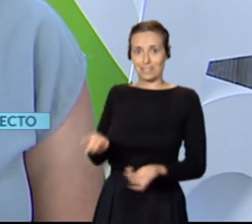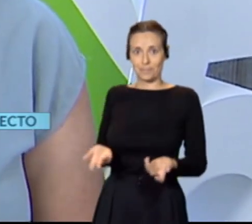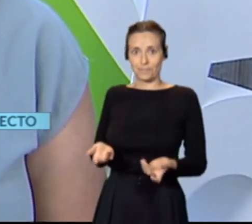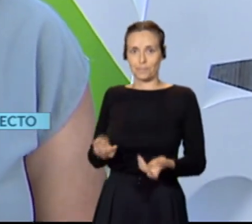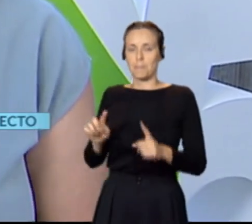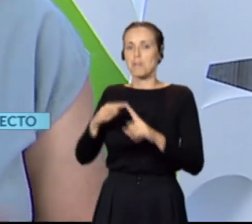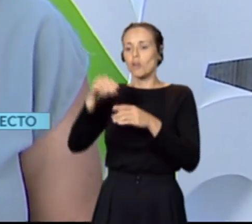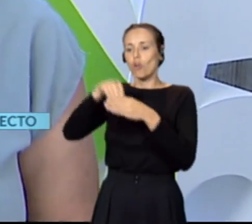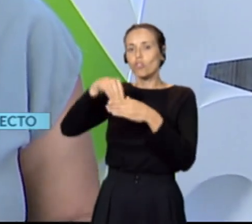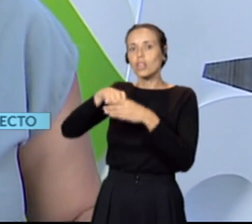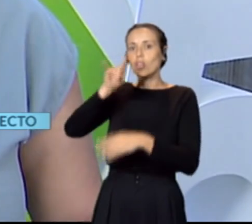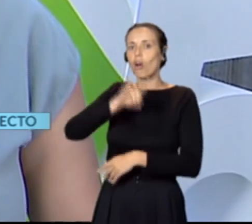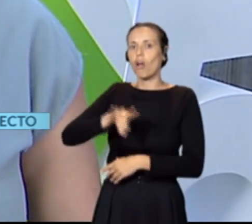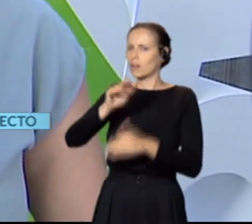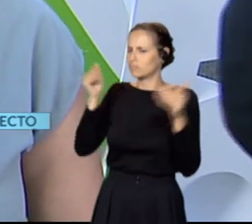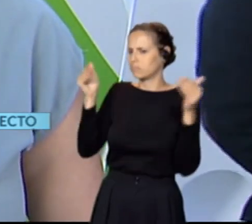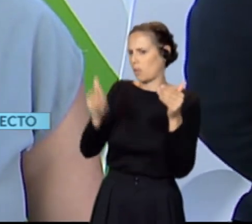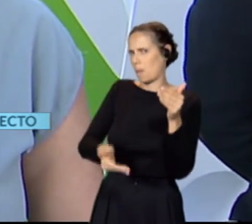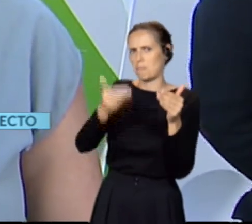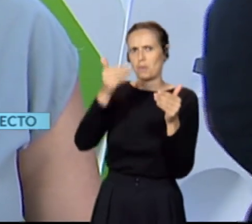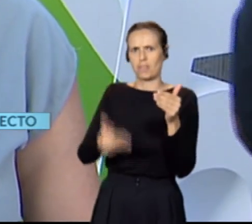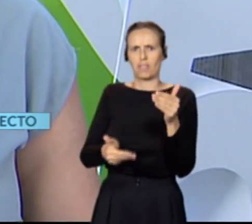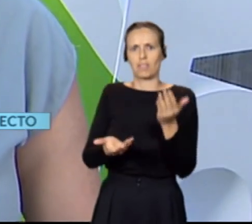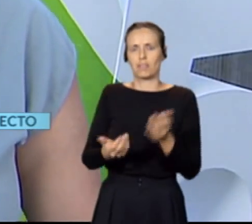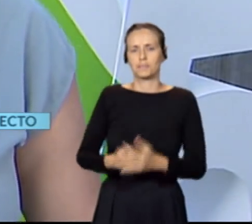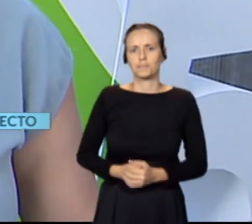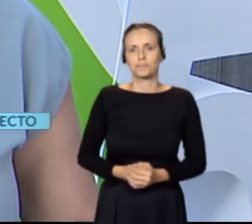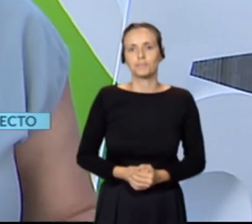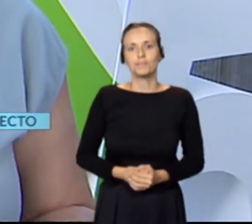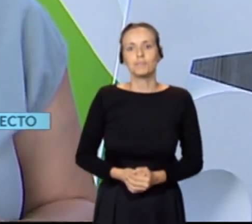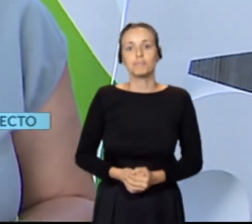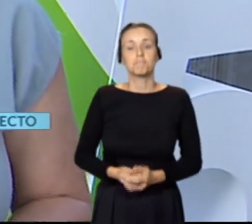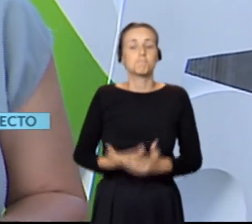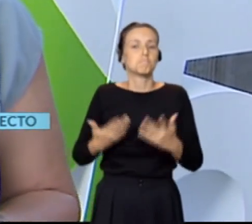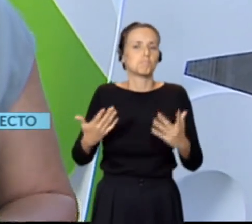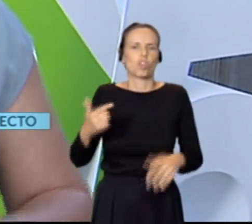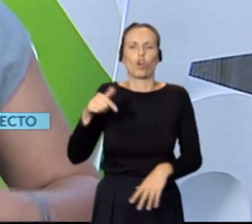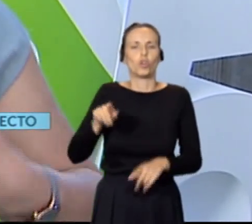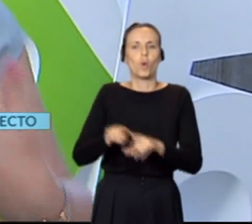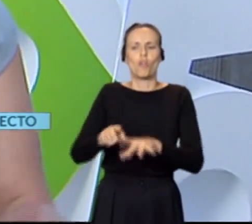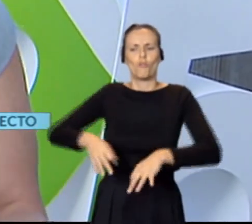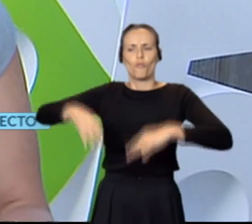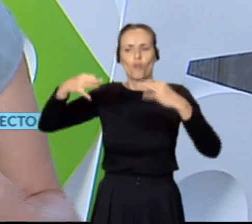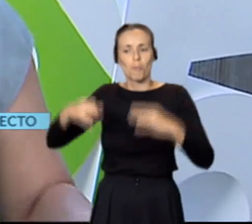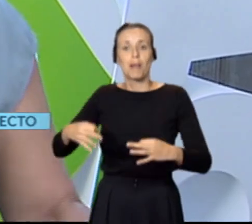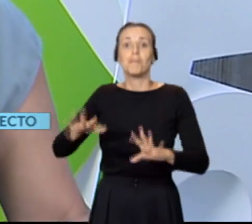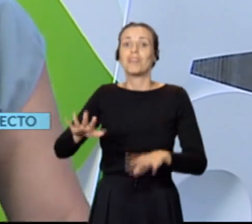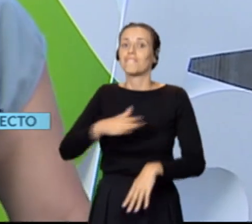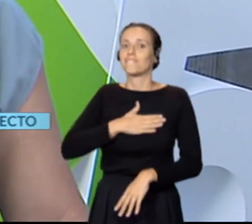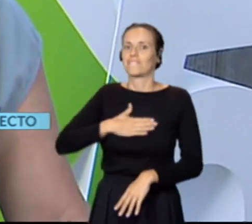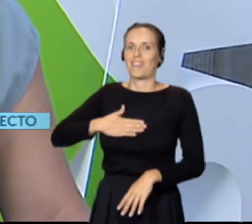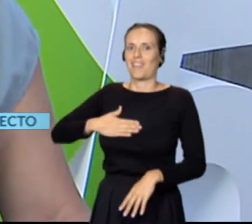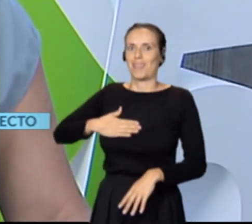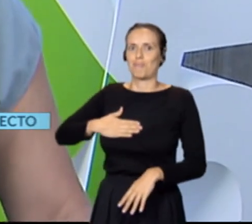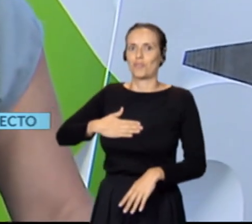tienen los contenidos Canarias centrales Pues en nuestra actividad y simplemente hoy hemos formalizado pero queros llegar mucho más allá en